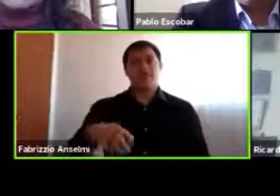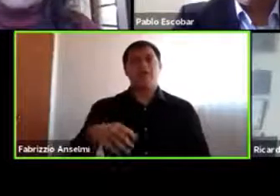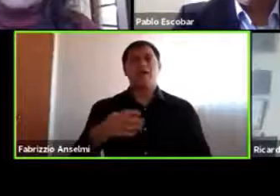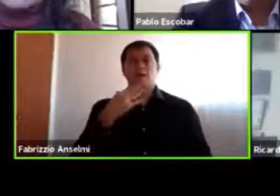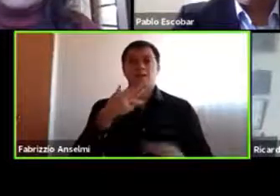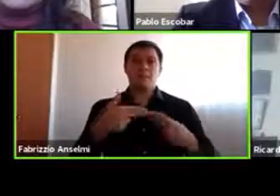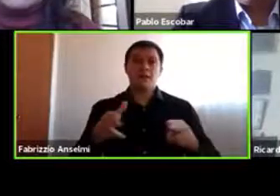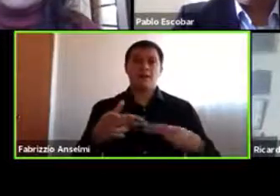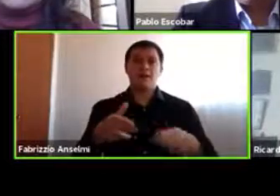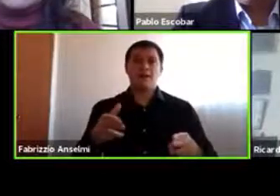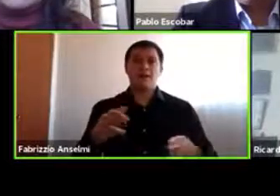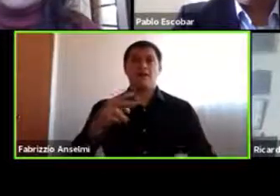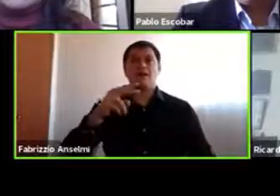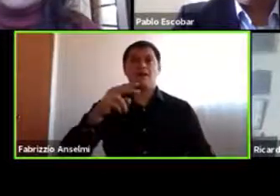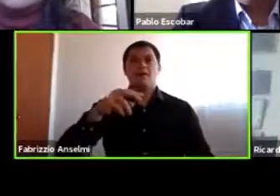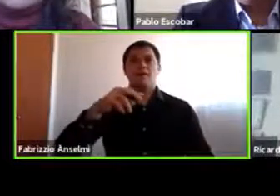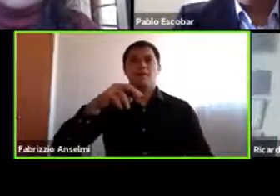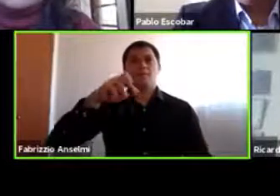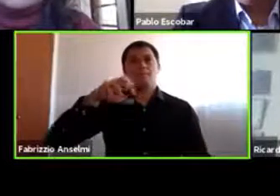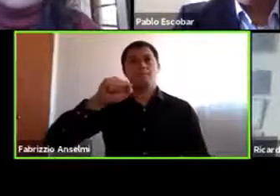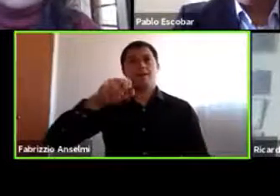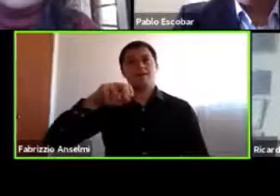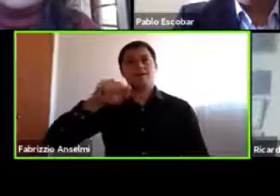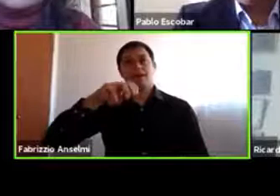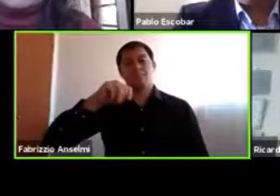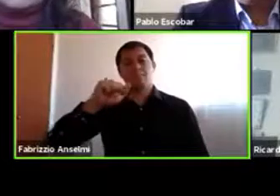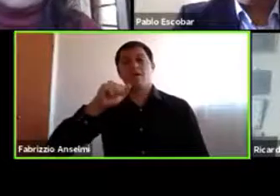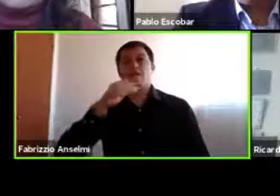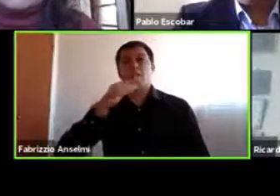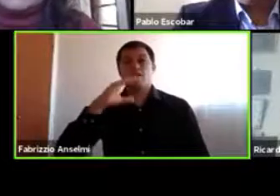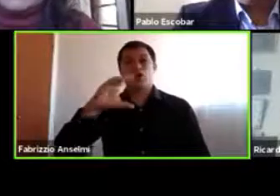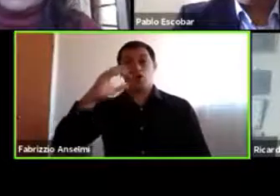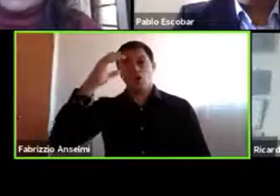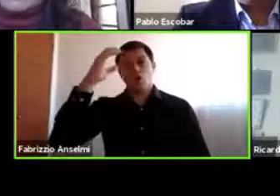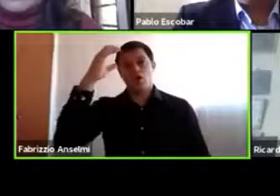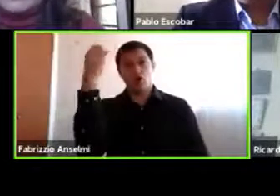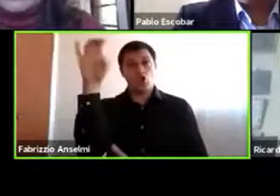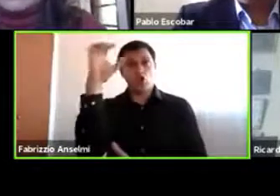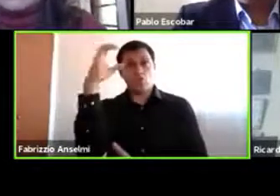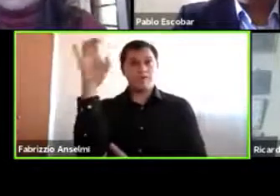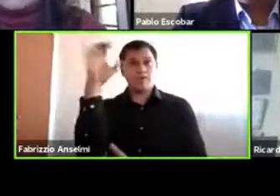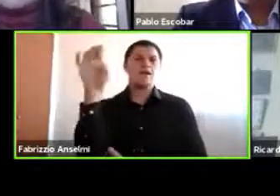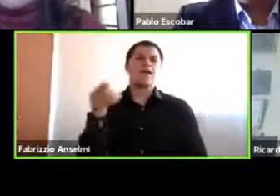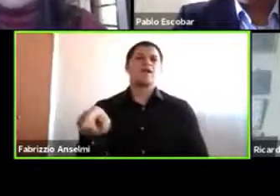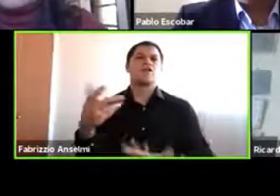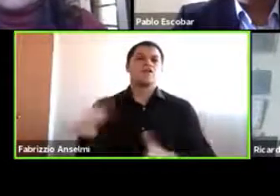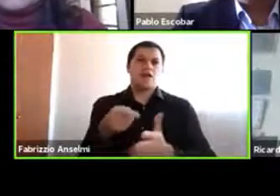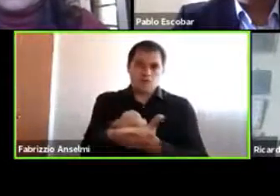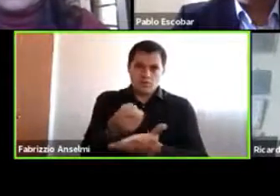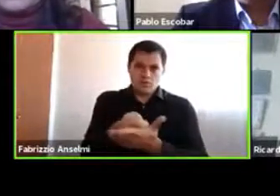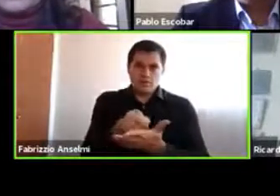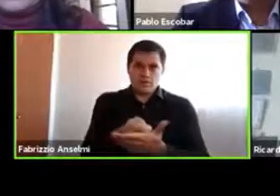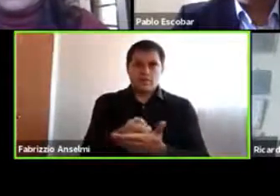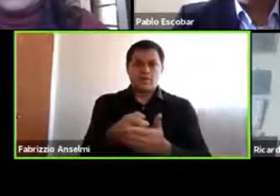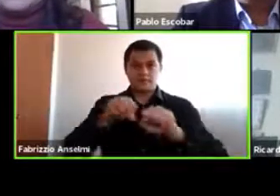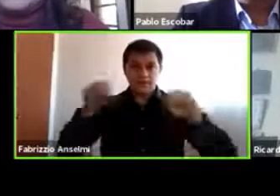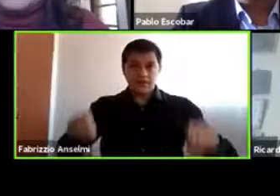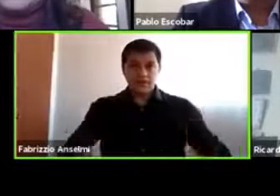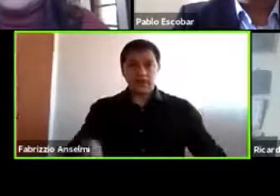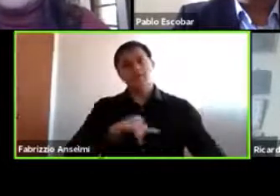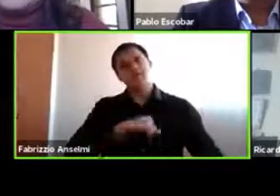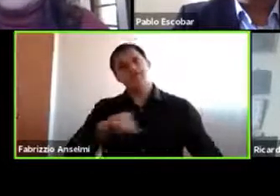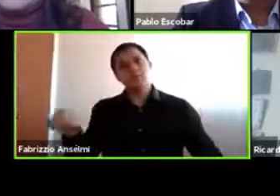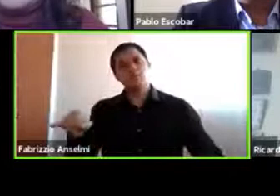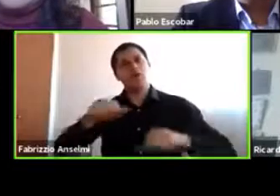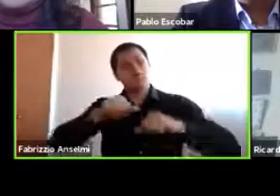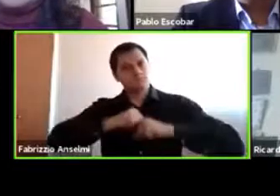cuales el BID lo ha comprado el sistema y va a estar prontamente disponible para su descarga. También decir que,